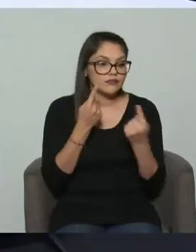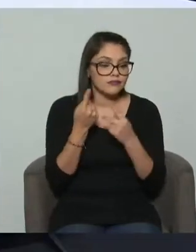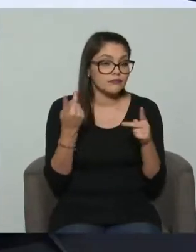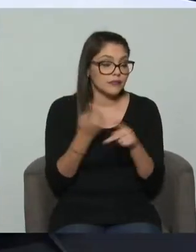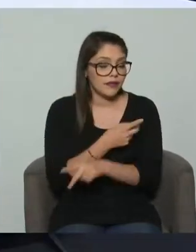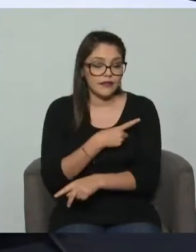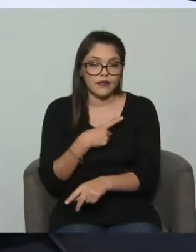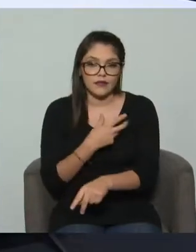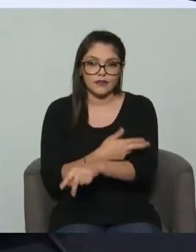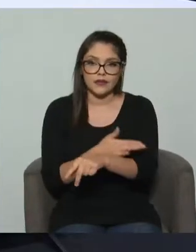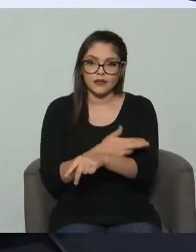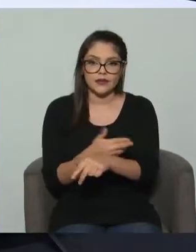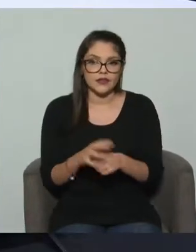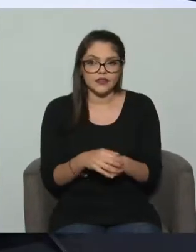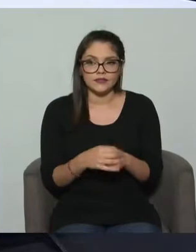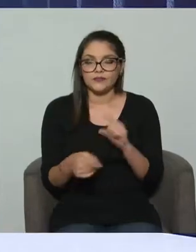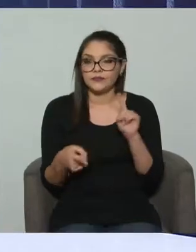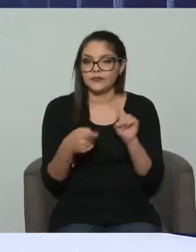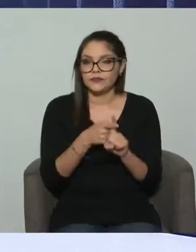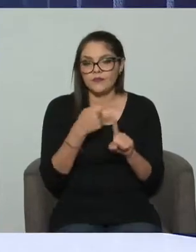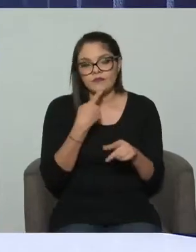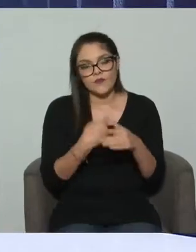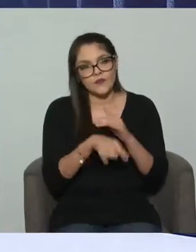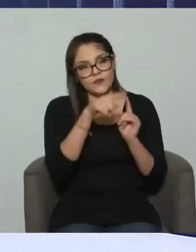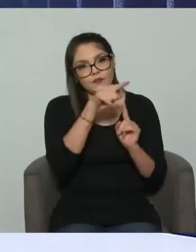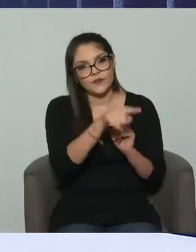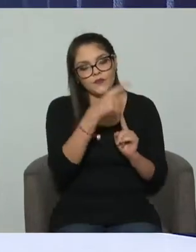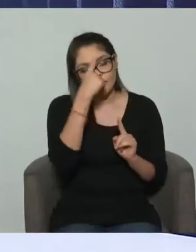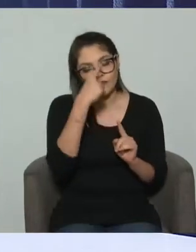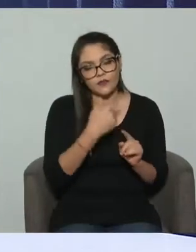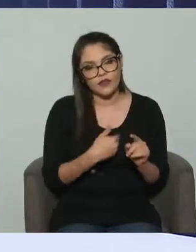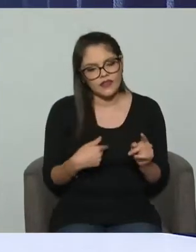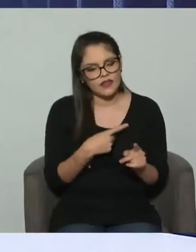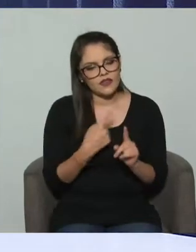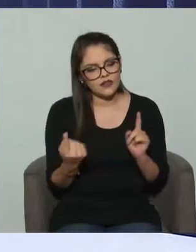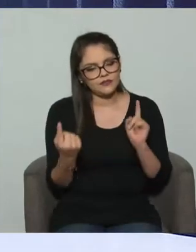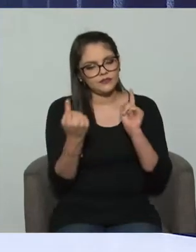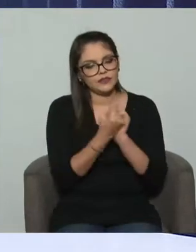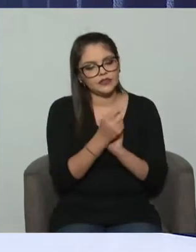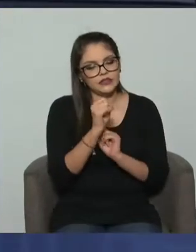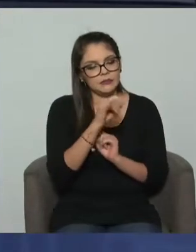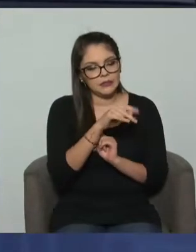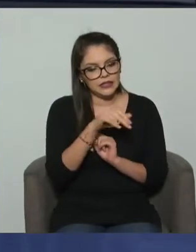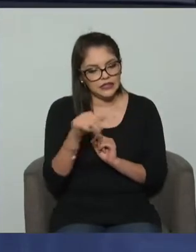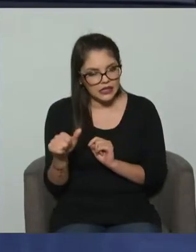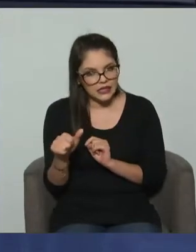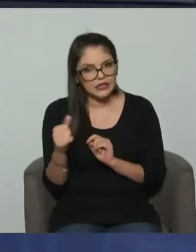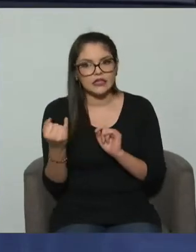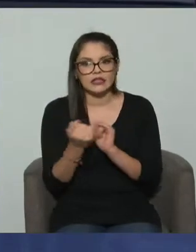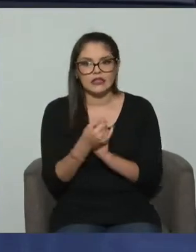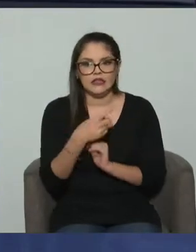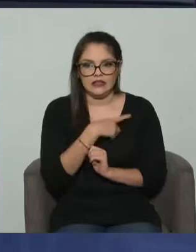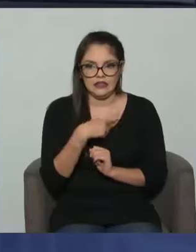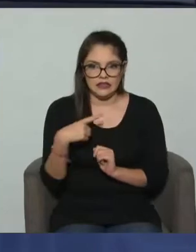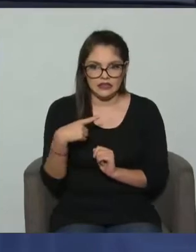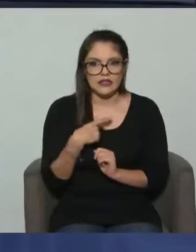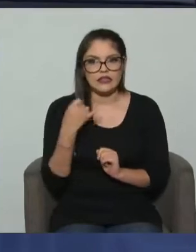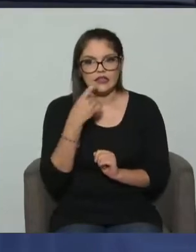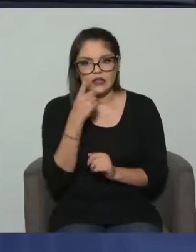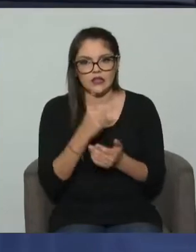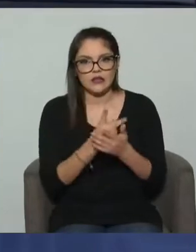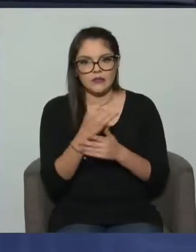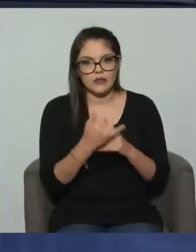Brevemente, entonces, la principal demanda al Ejecutivo es que se involucre con CIPINA, que acuda a las reuniones. Exacto, y que generemos este proyecto 26 con